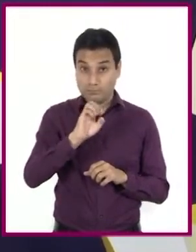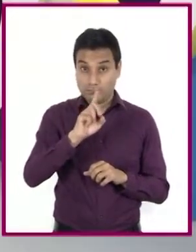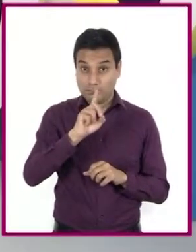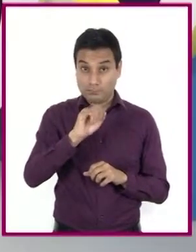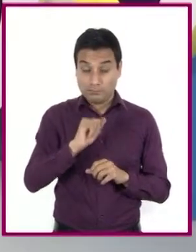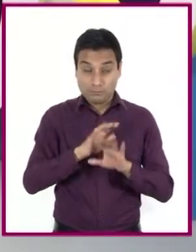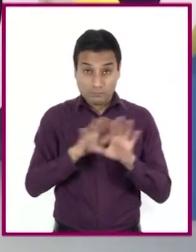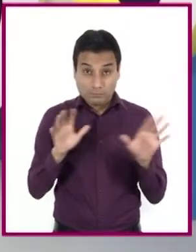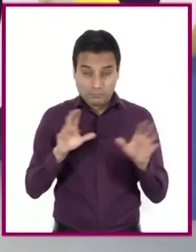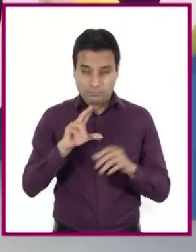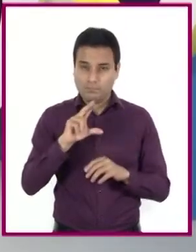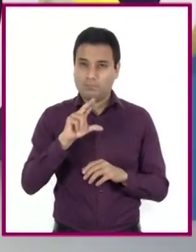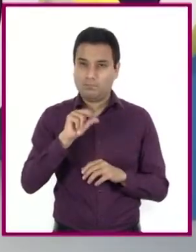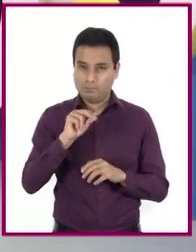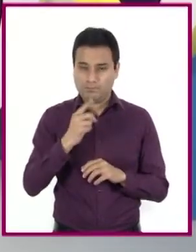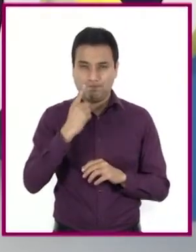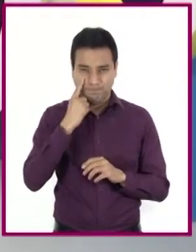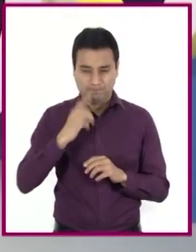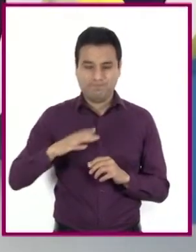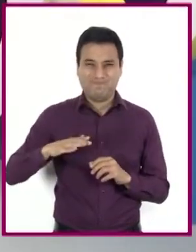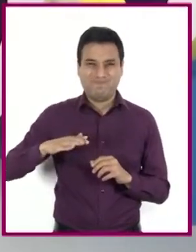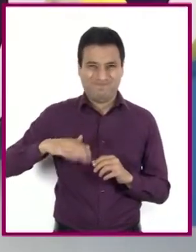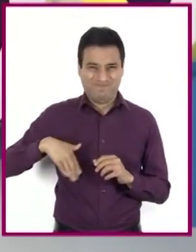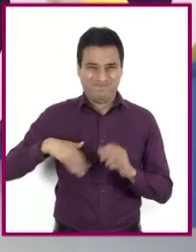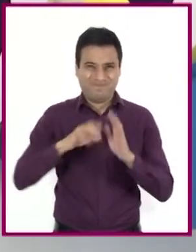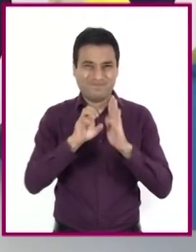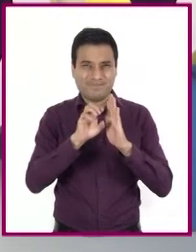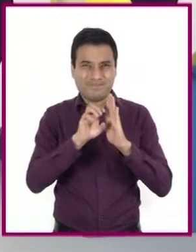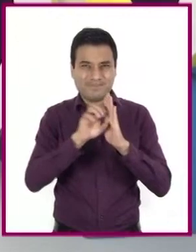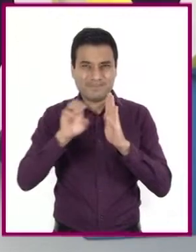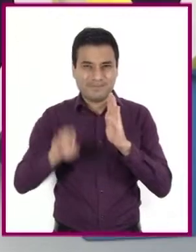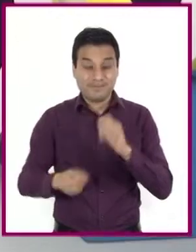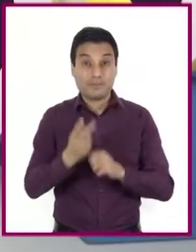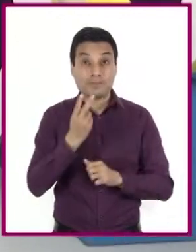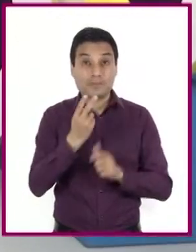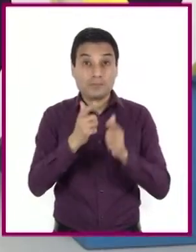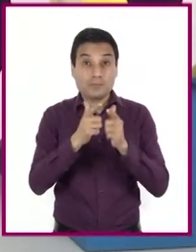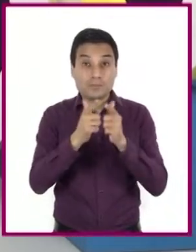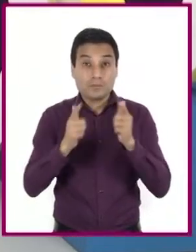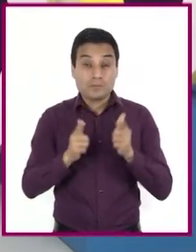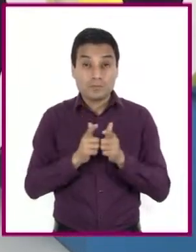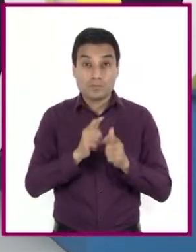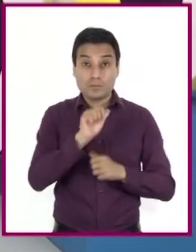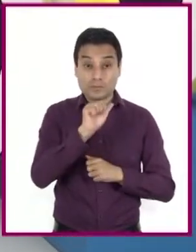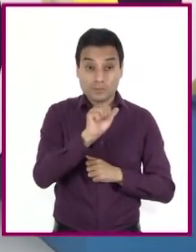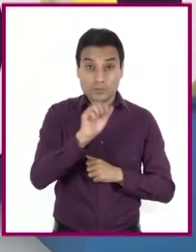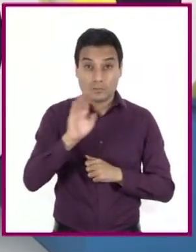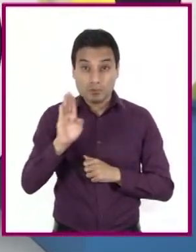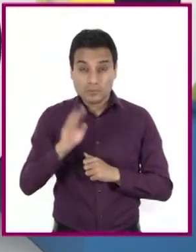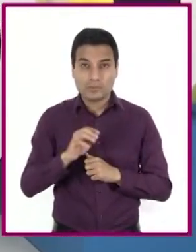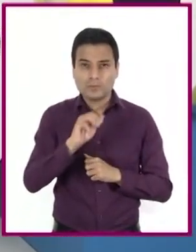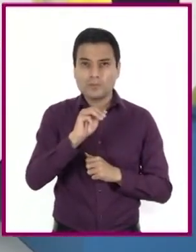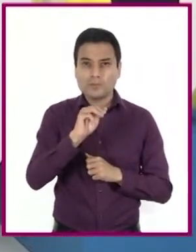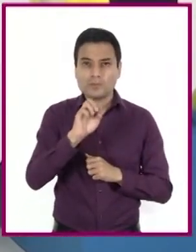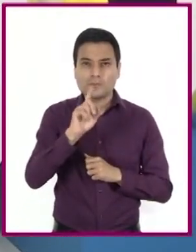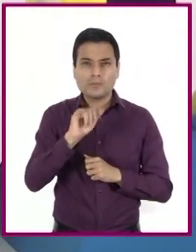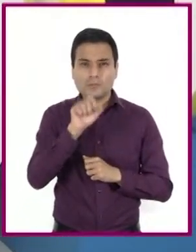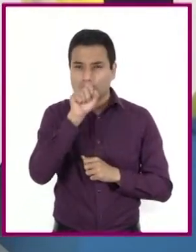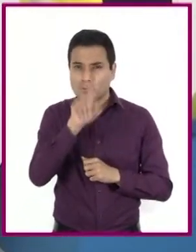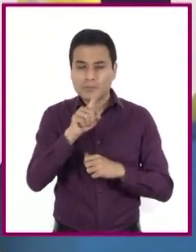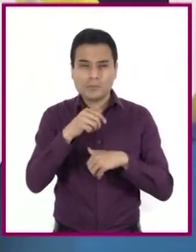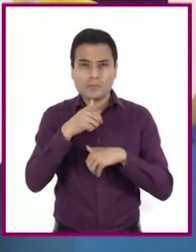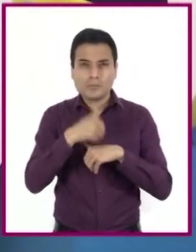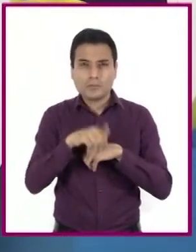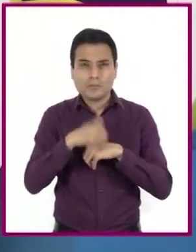aritmética. En el ejercicio anterior, ambos grupos de números compartían la misma media aritmética, pero